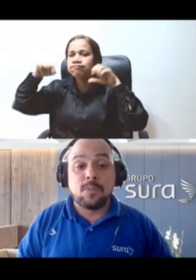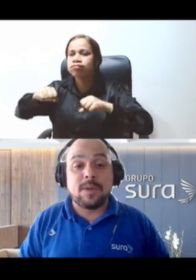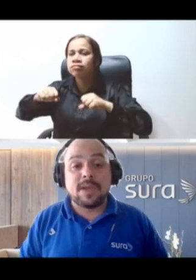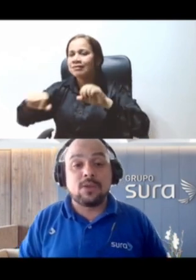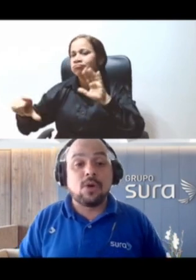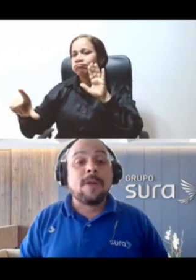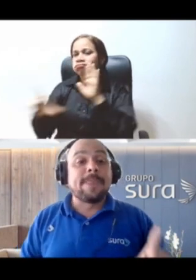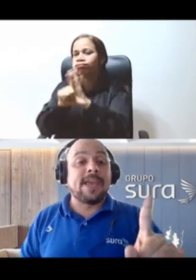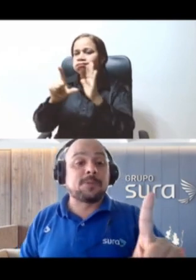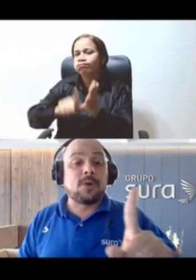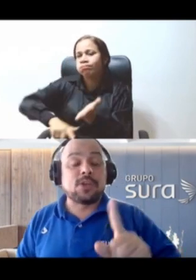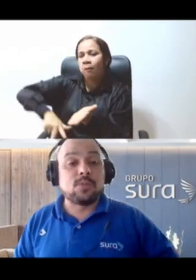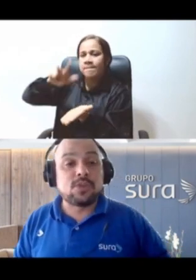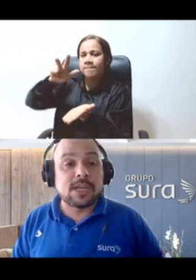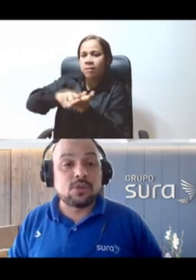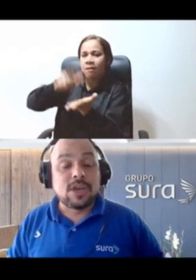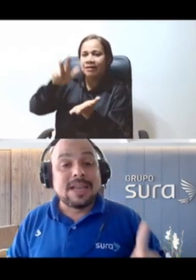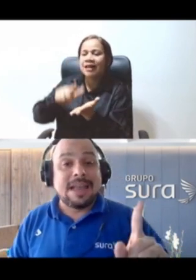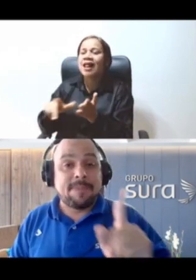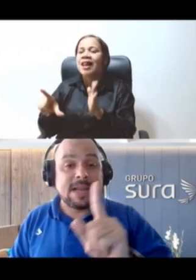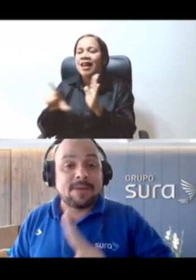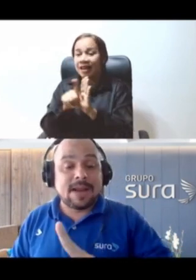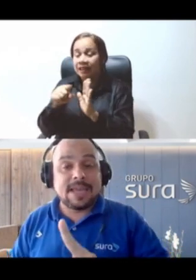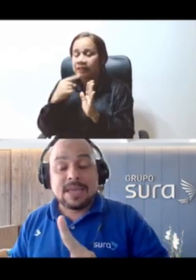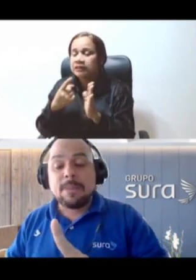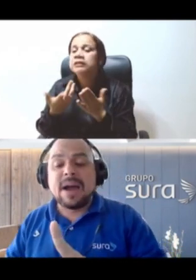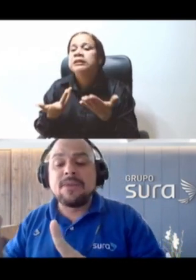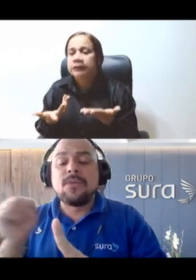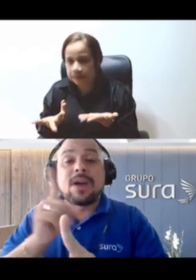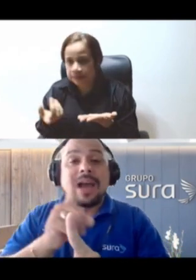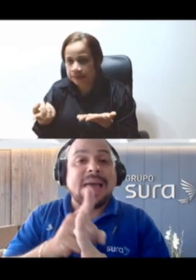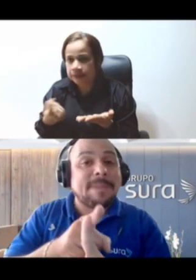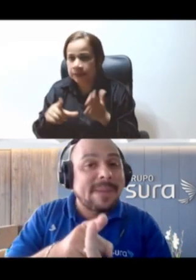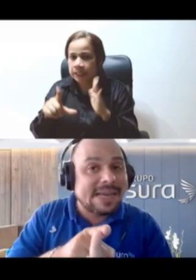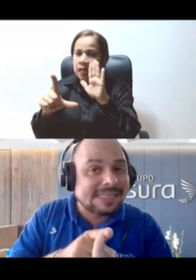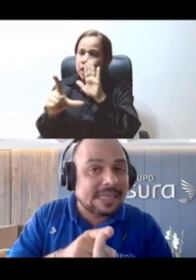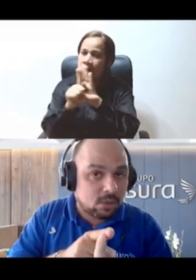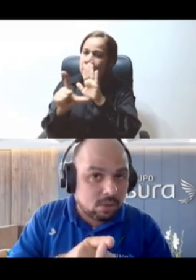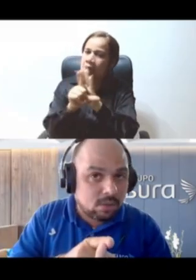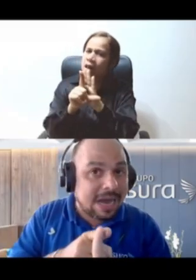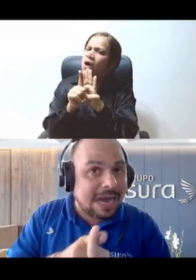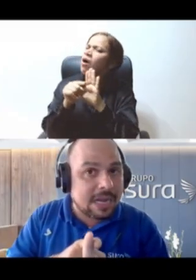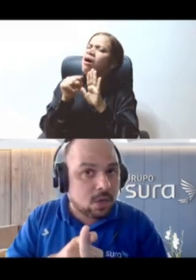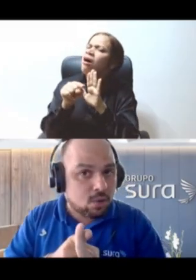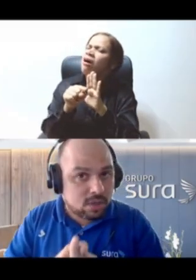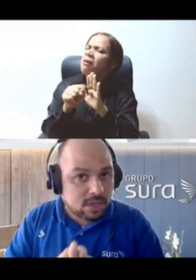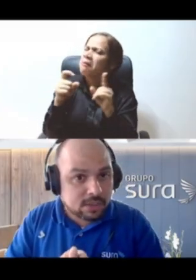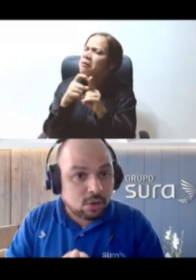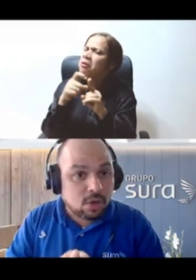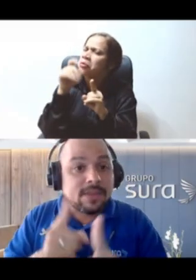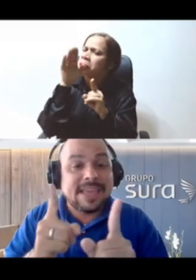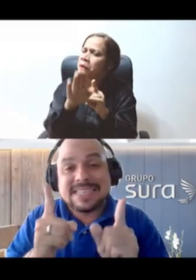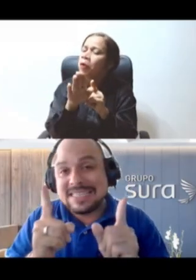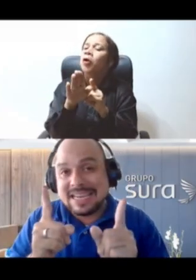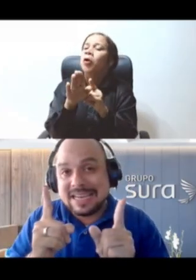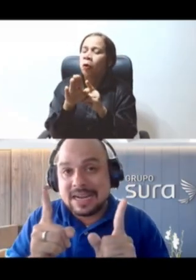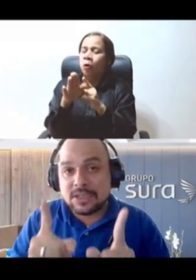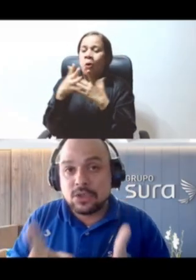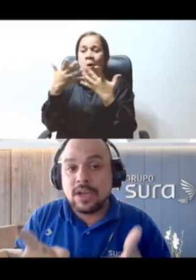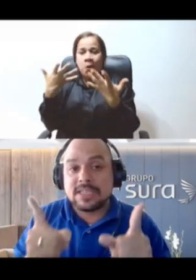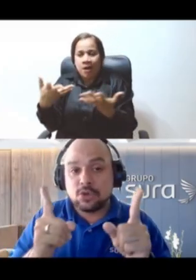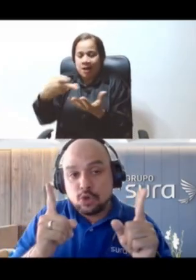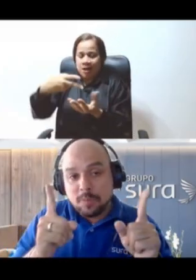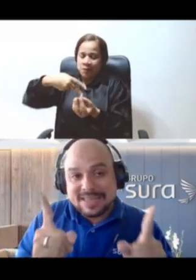ley tiene un cumplimiento. Es por eso, muchachos, la palabra ley va enfocada más que todo al contexto de